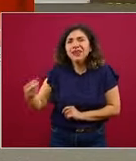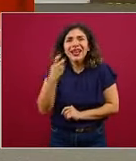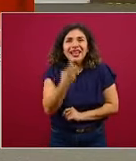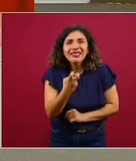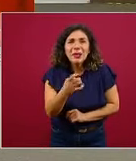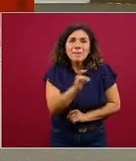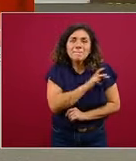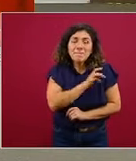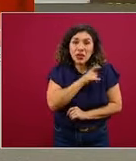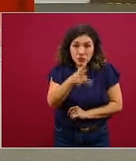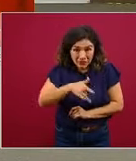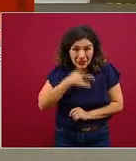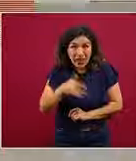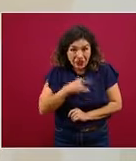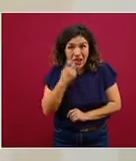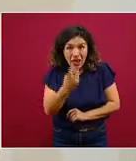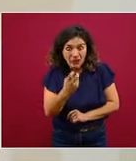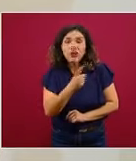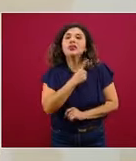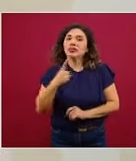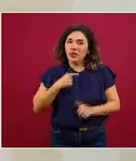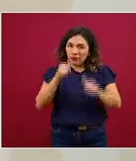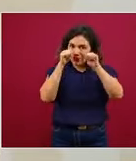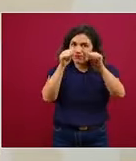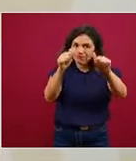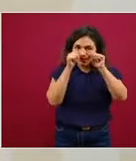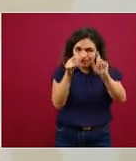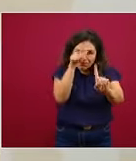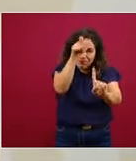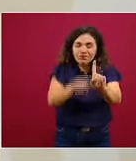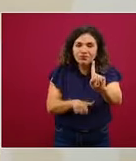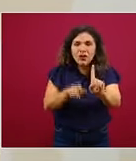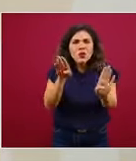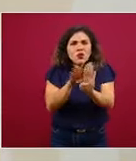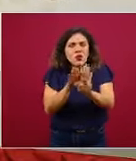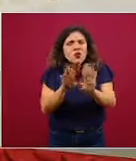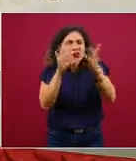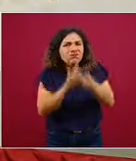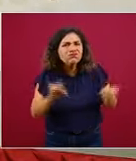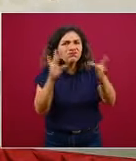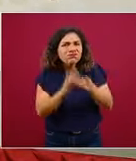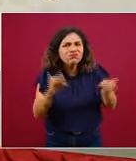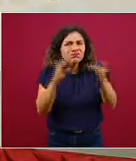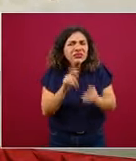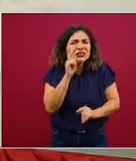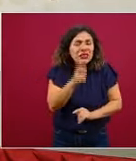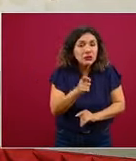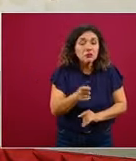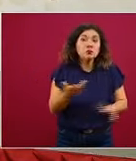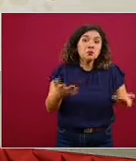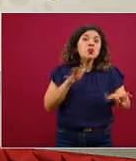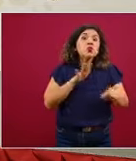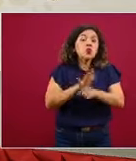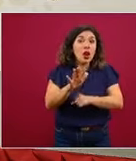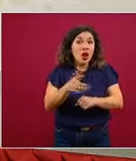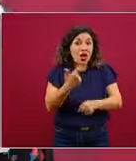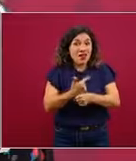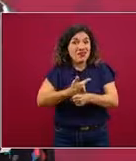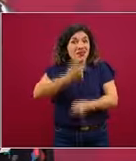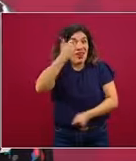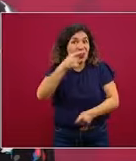empiezan a experimentar ese tipo de reacciones, atender esas personas que tienen ese tipo de reacciones. Dependiendo del grado al que esté afectado, pues